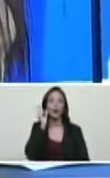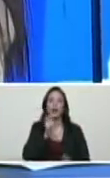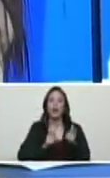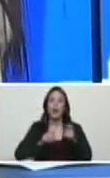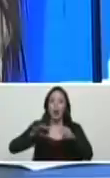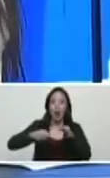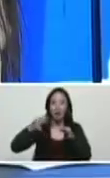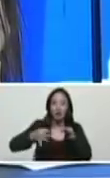las personas que vinieron a